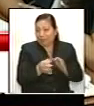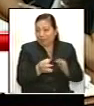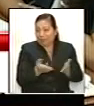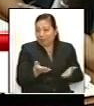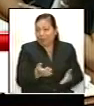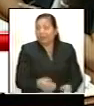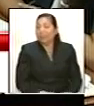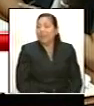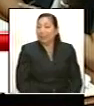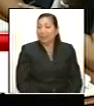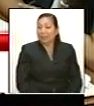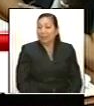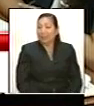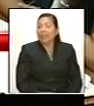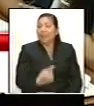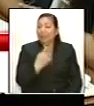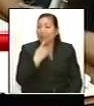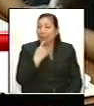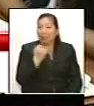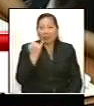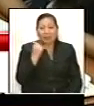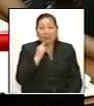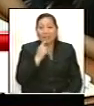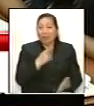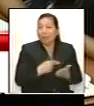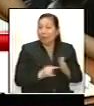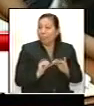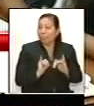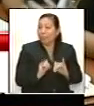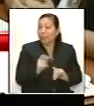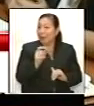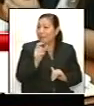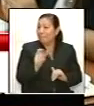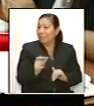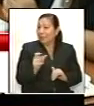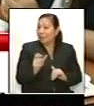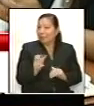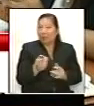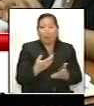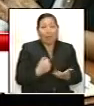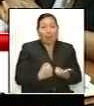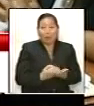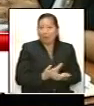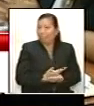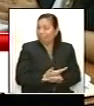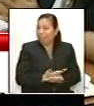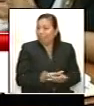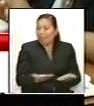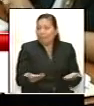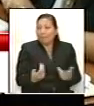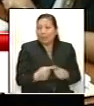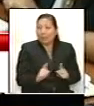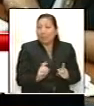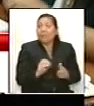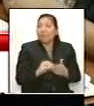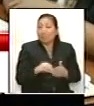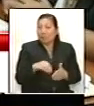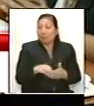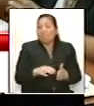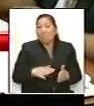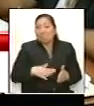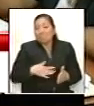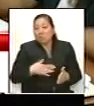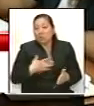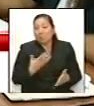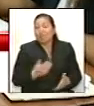si me estoy dejando entender, ¿no? Vuelvo a repetirles, la idea es no dejar que el ciudadano se vaya desatendido, pero es derivarlo